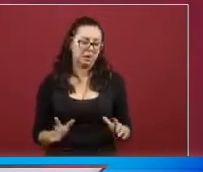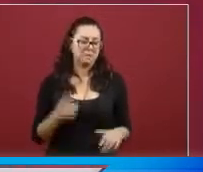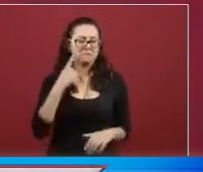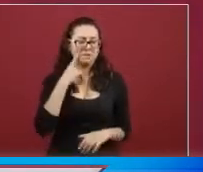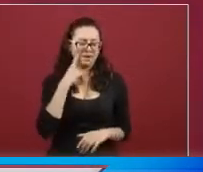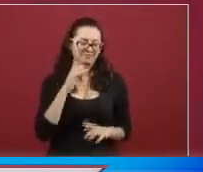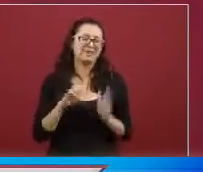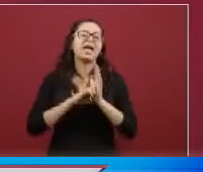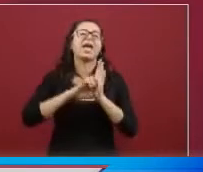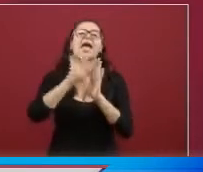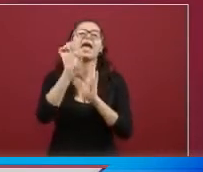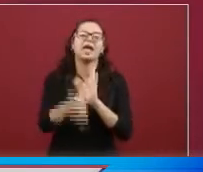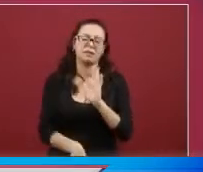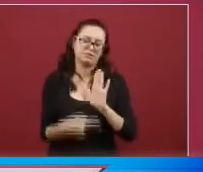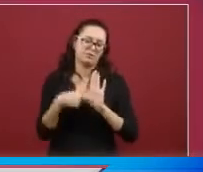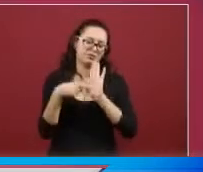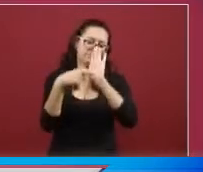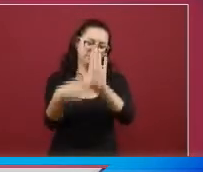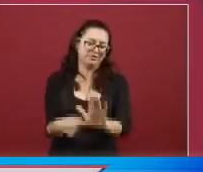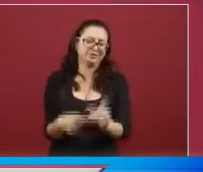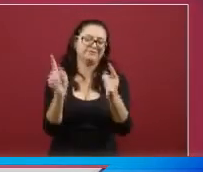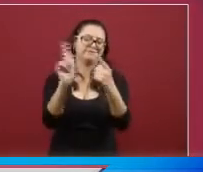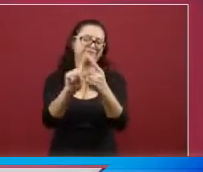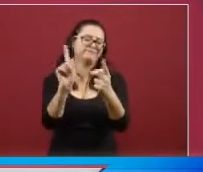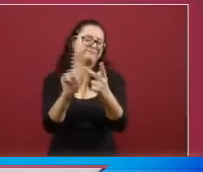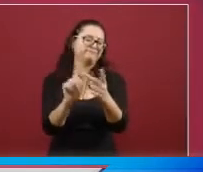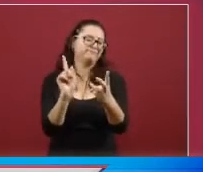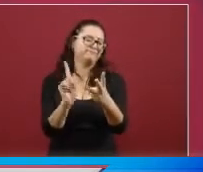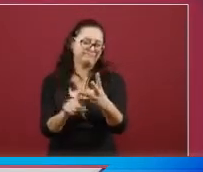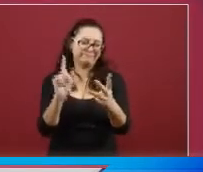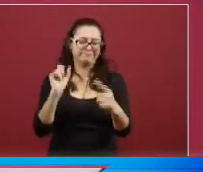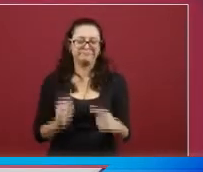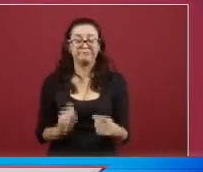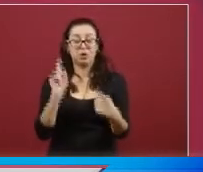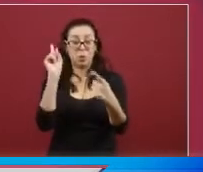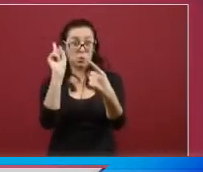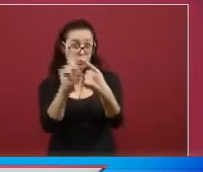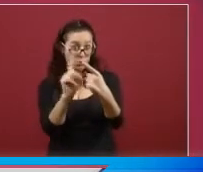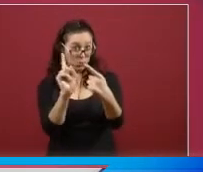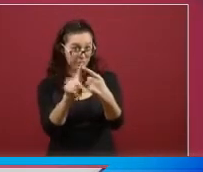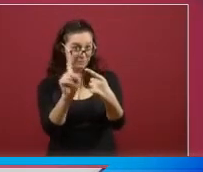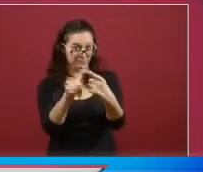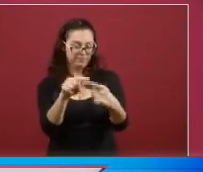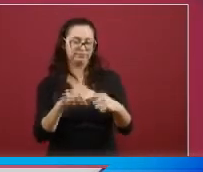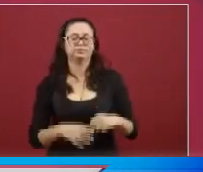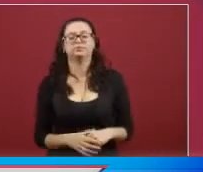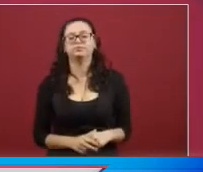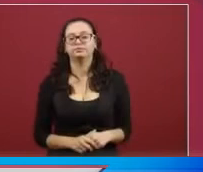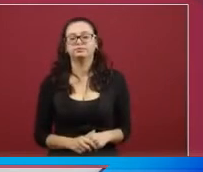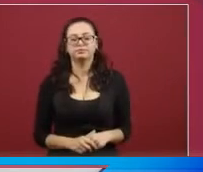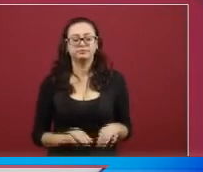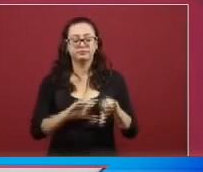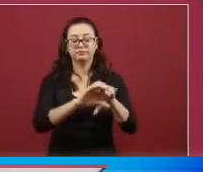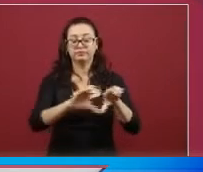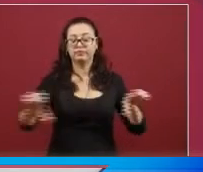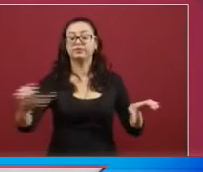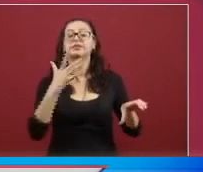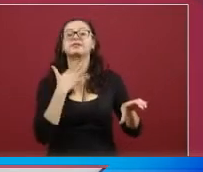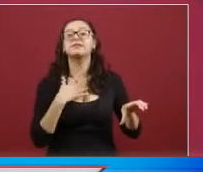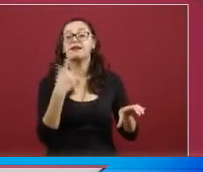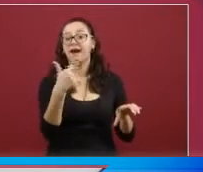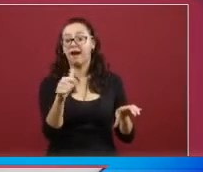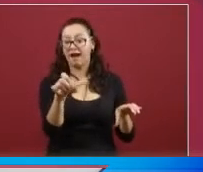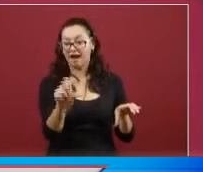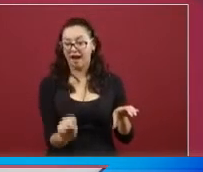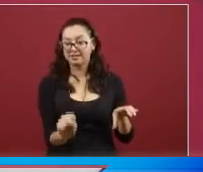tiene que pagar por esos gasoductos hasta 8 veces más lo contratado. No solo por la construcción, sino por el financiamiento, la Comisión Federal de